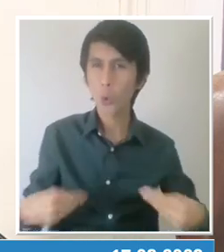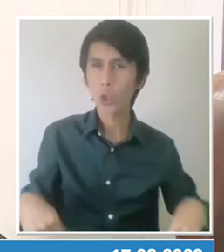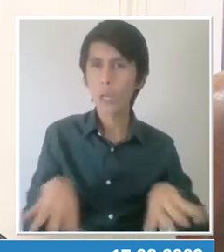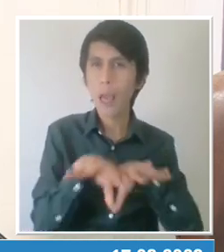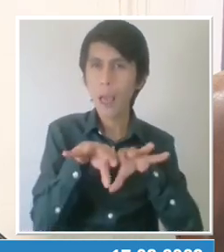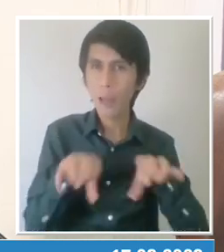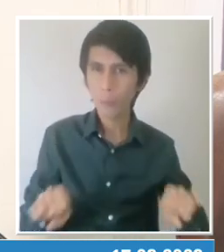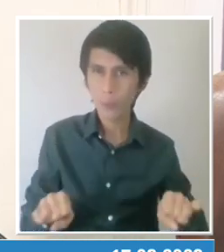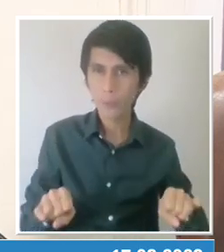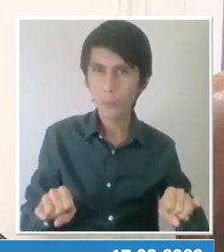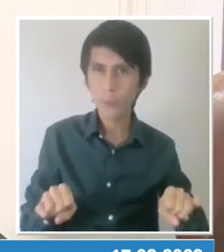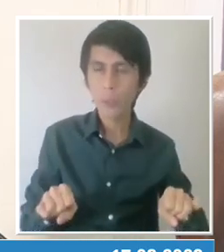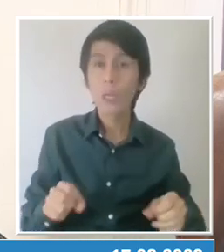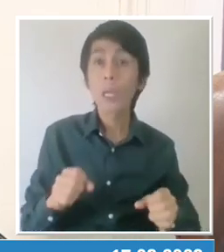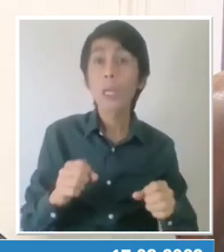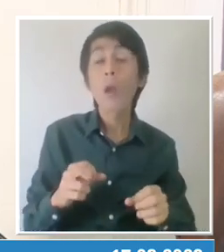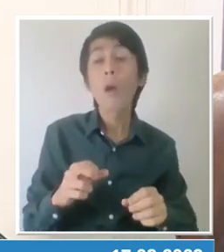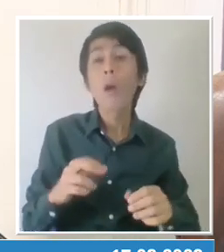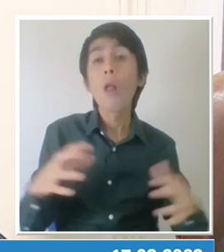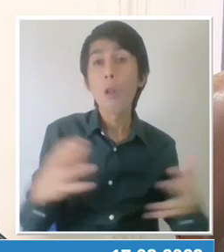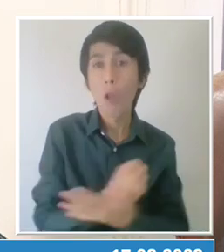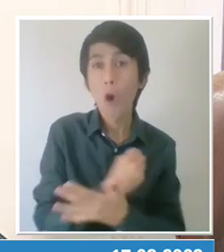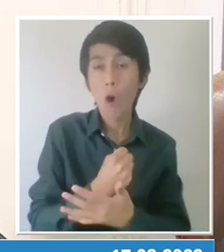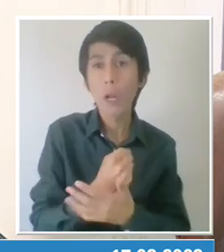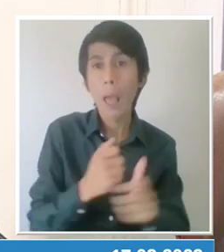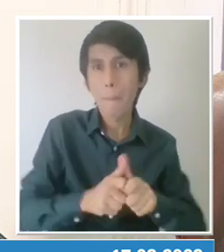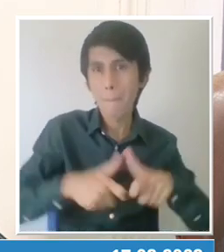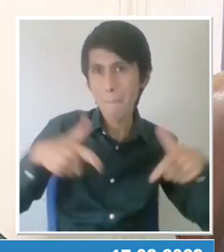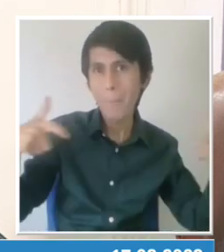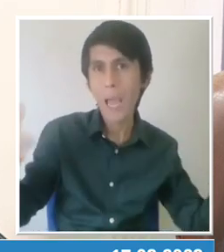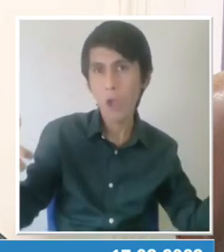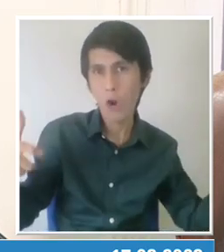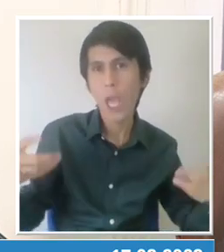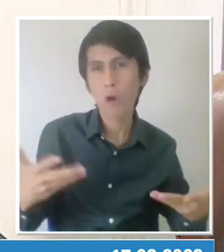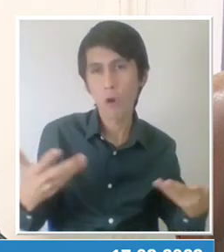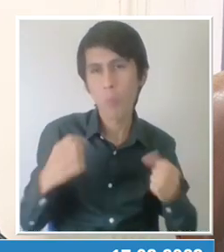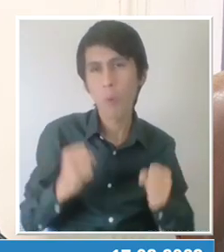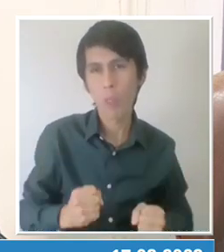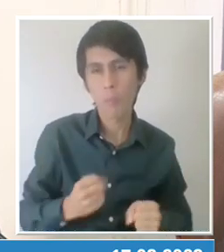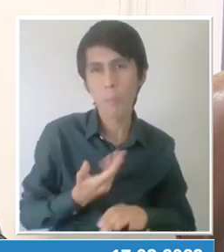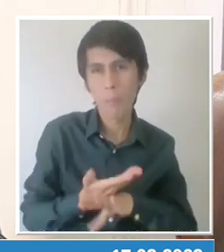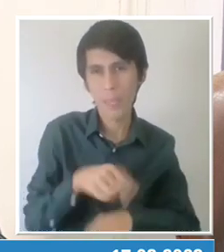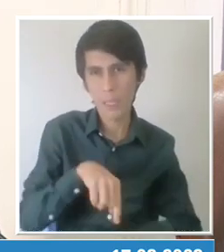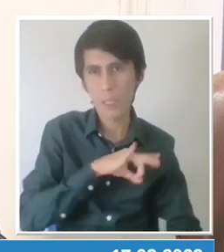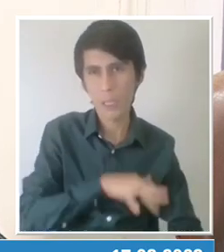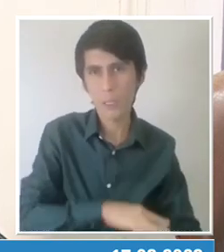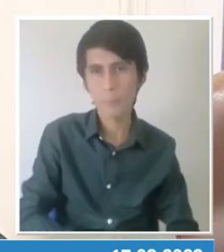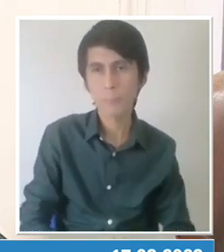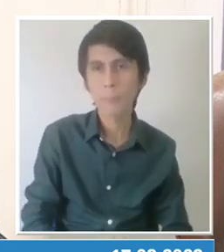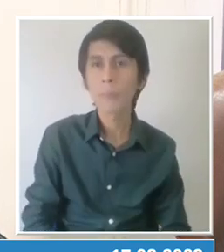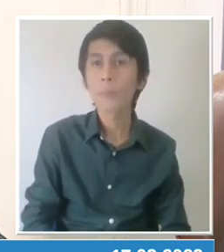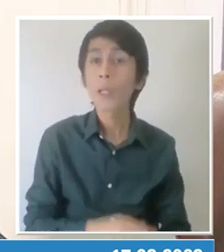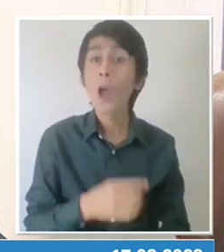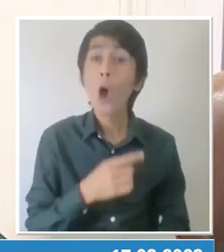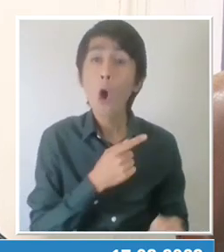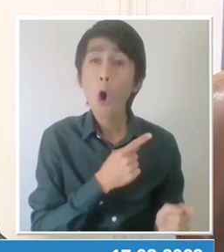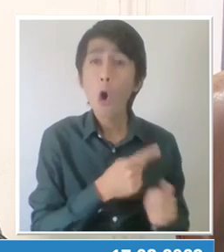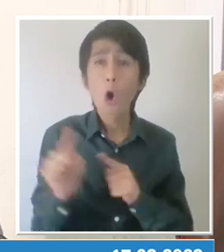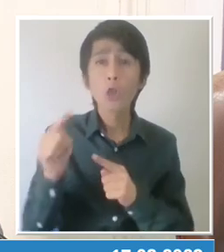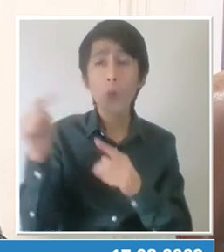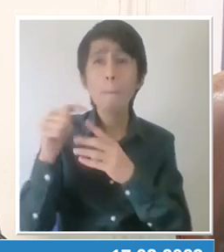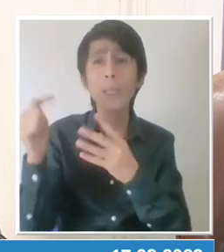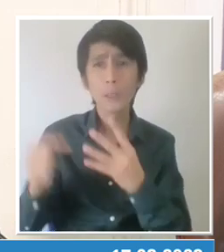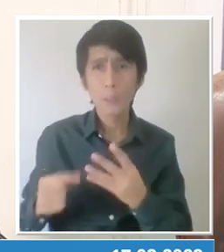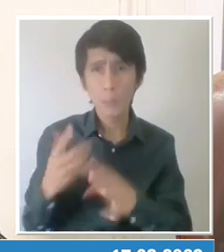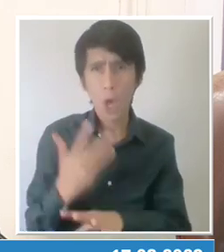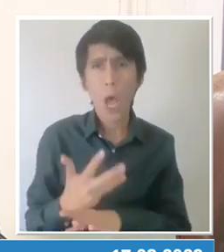menos sea mayoritaria, como podríamos pedir en Chile. Hay otros principios, ¿no? Hay muchos otros